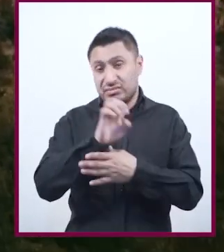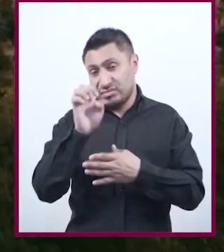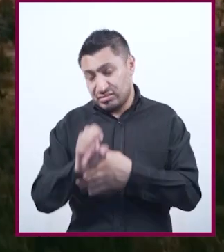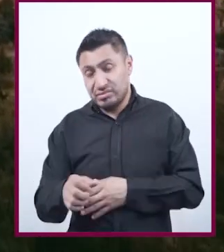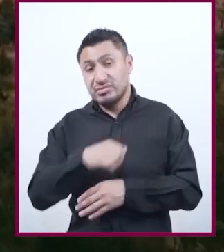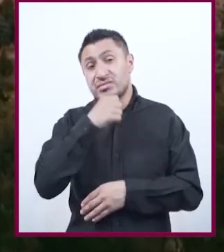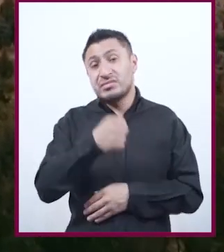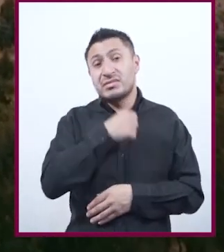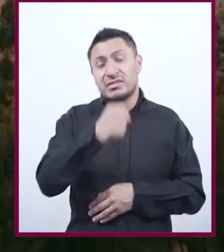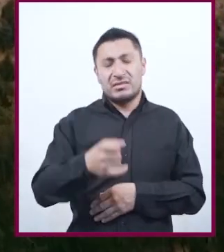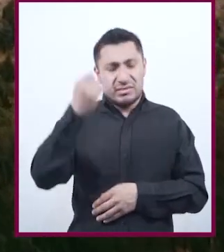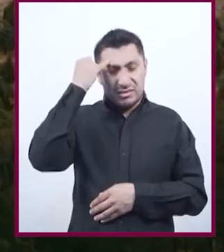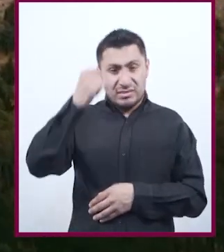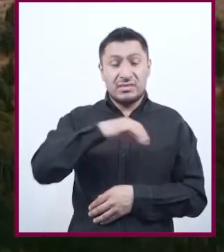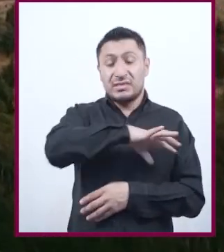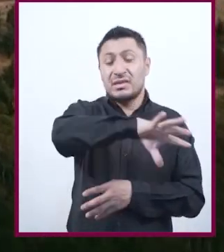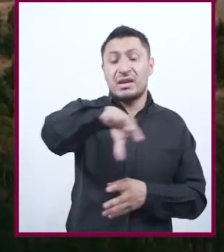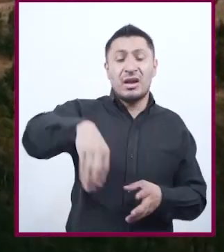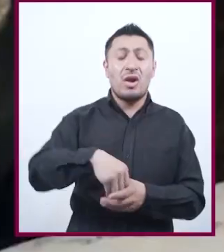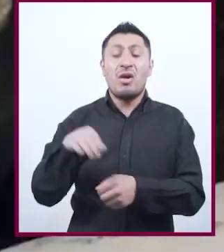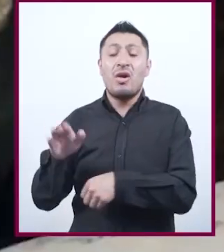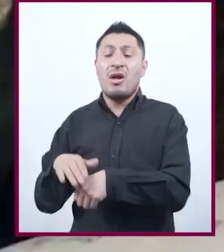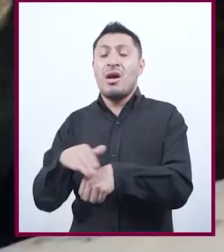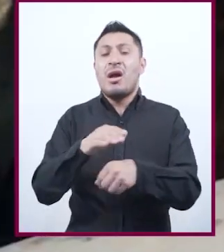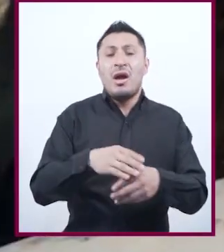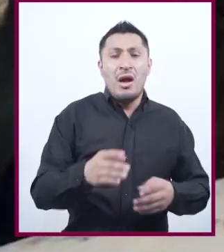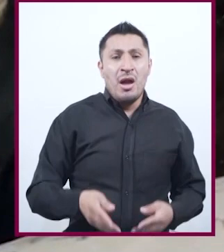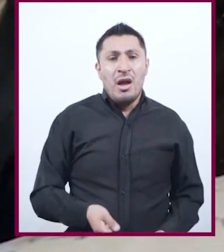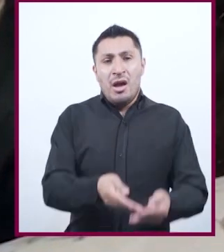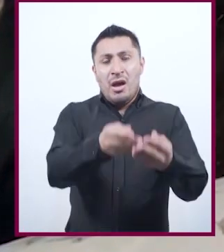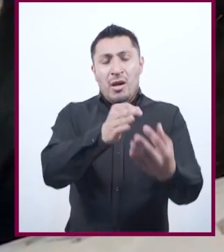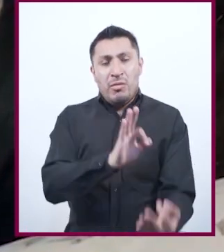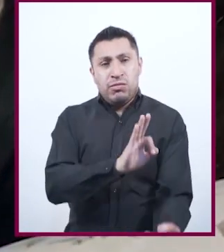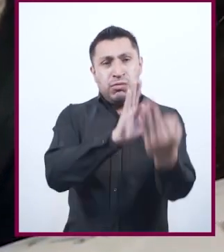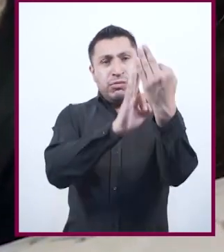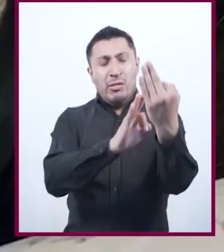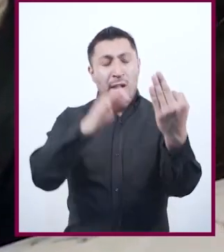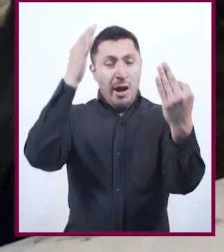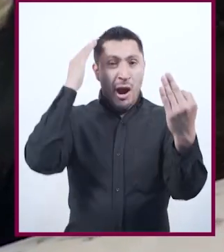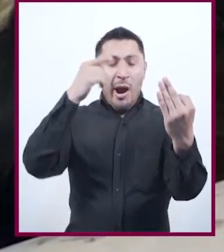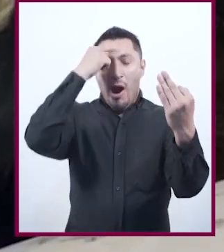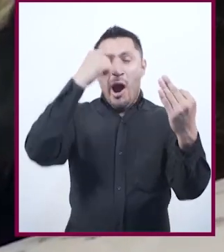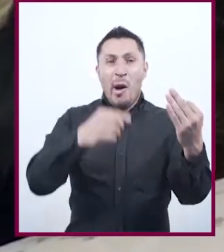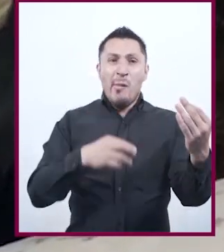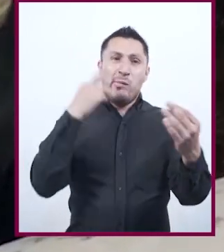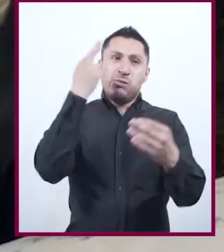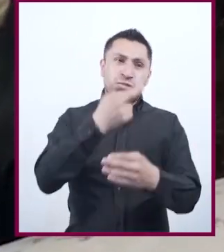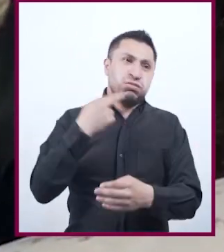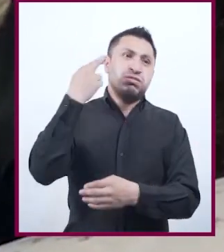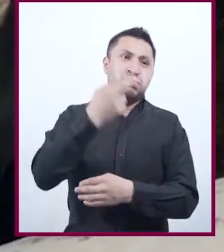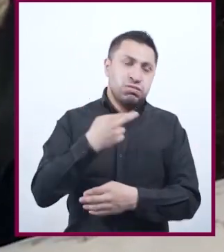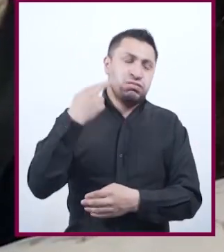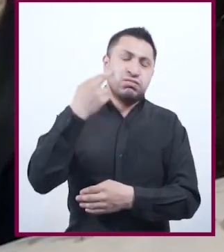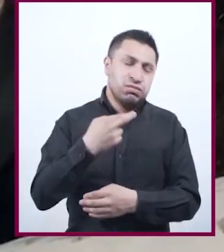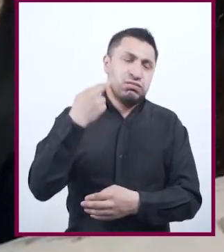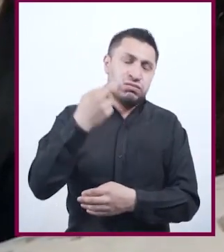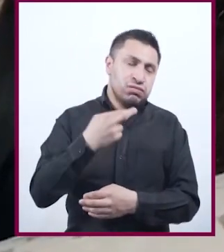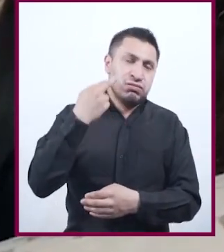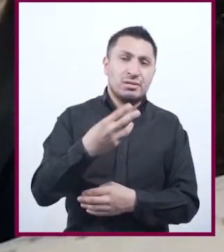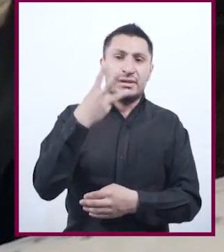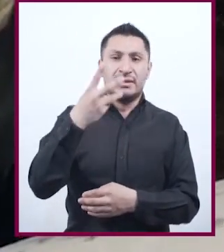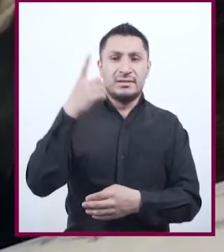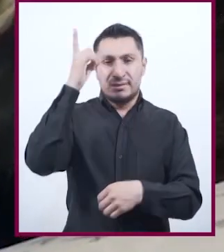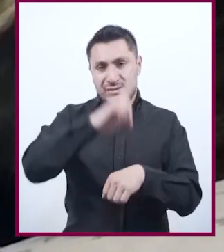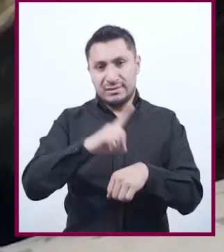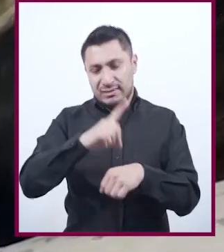los ancianos se les ocurrió juntarlos y llevarlos ante el señor de la cuevita para rezarle y rezarle y rezarle